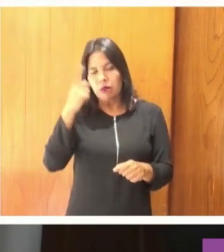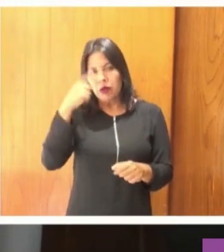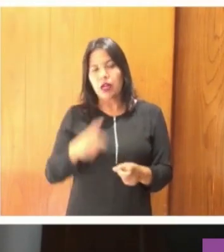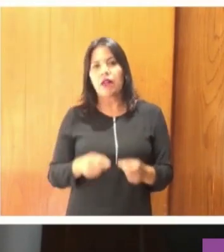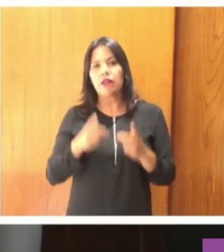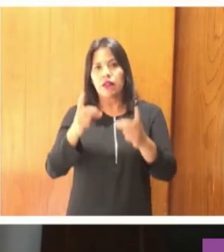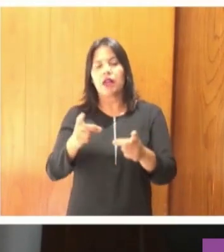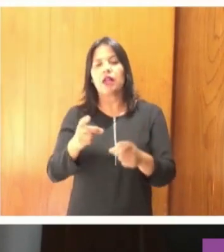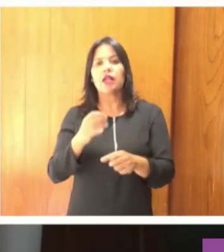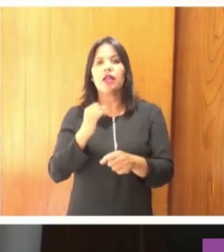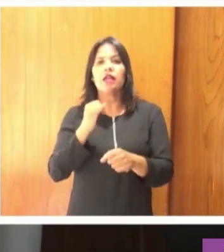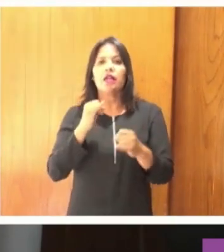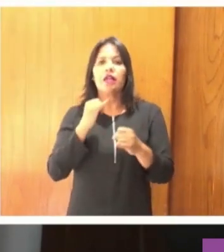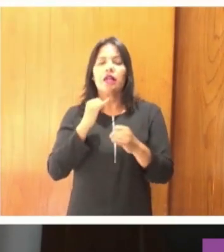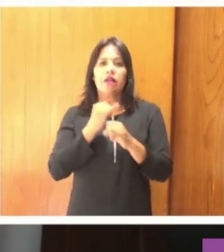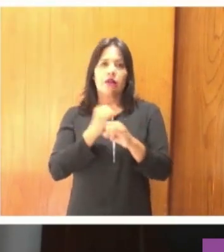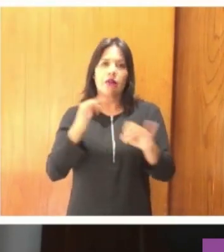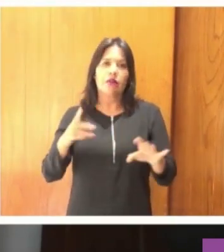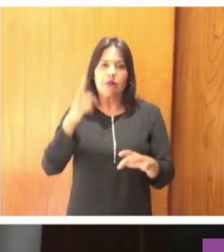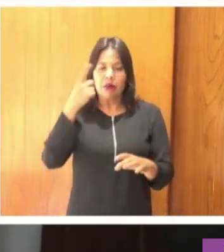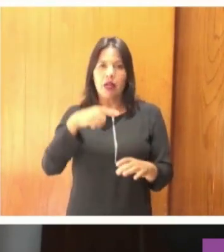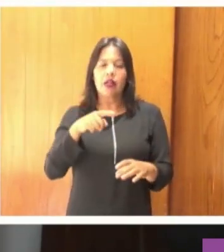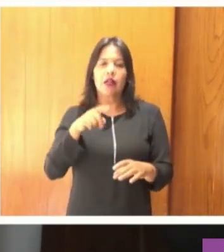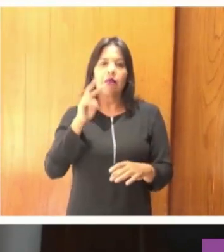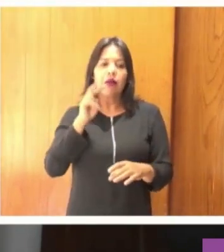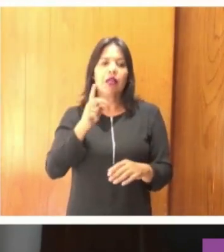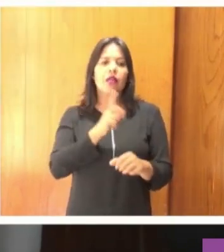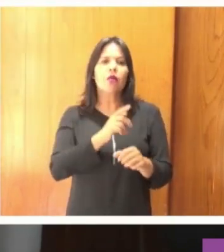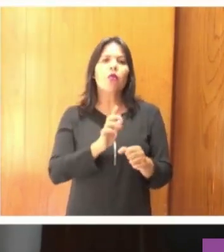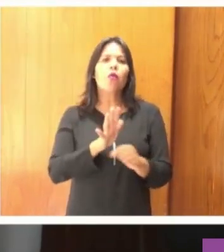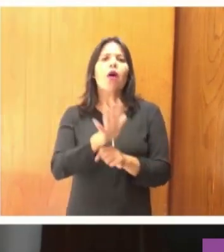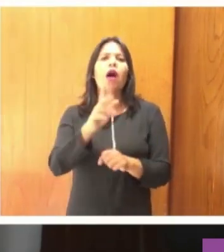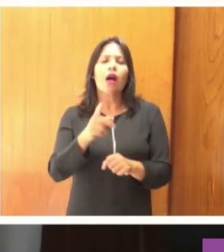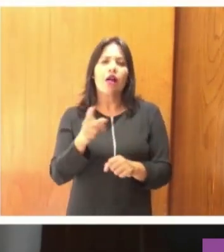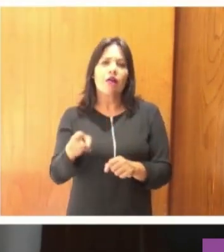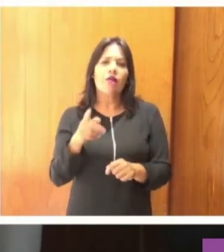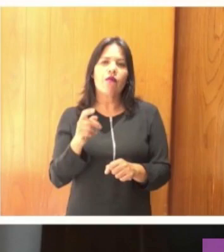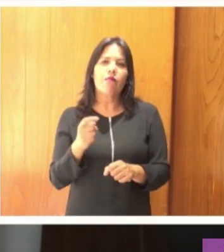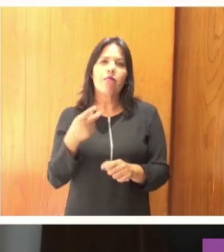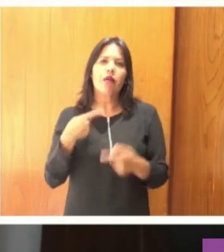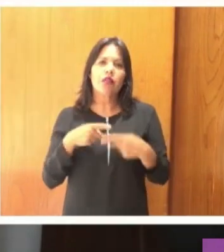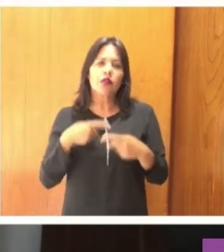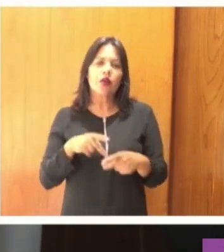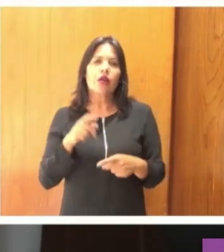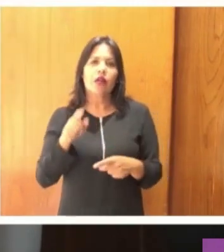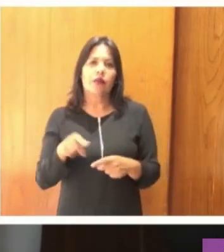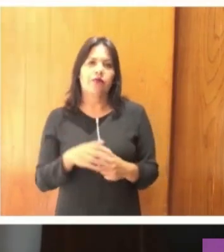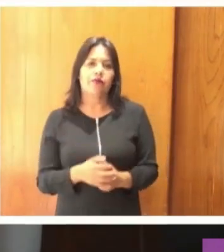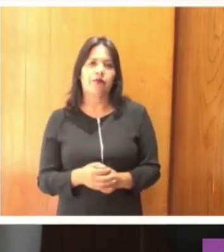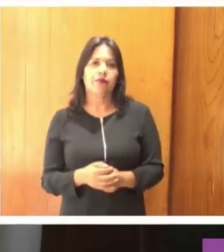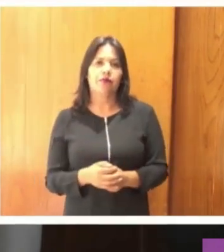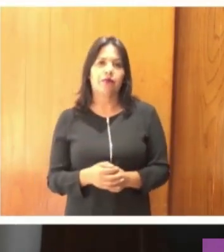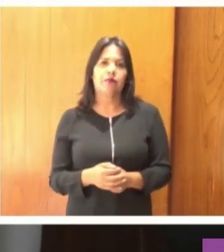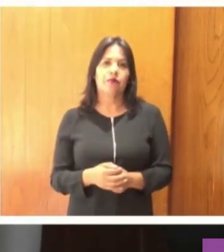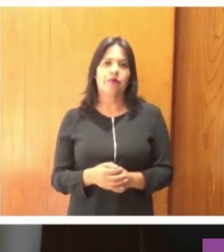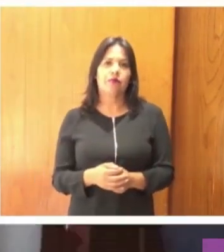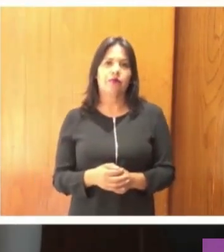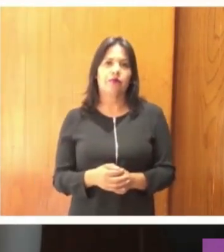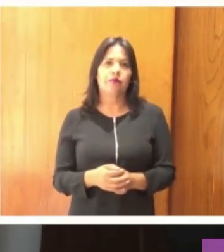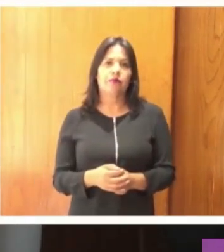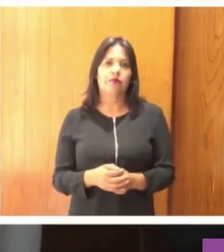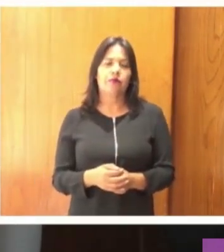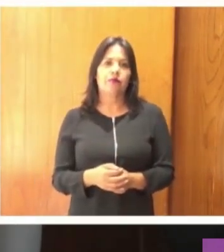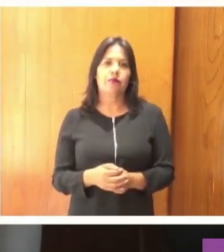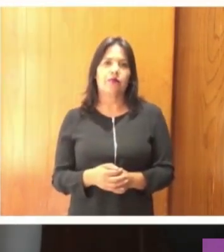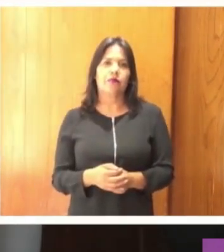dicha información que los haga identificables o que ponga en riesgo su vida e integridad. Por lo que, dada la importancia de